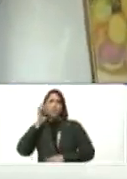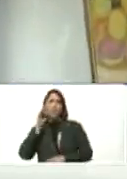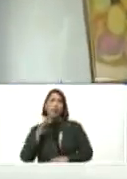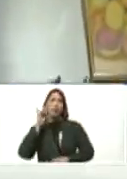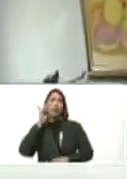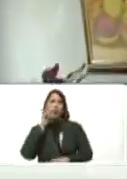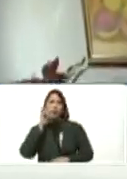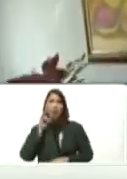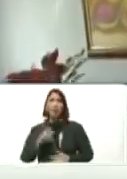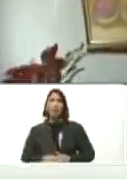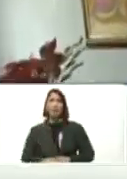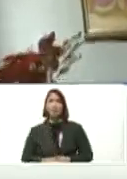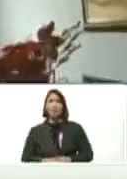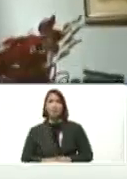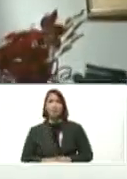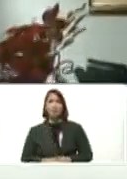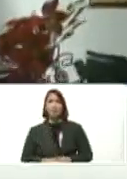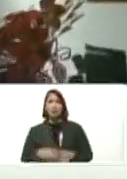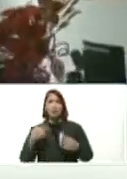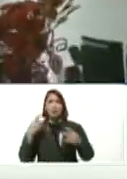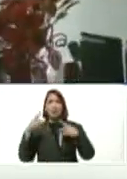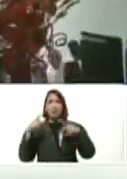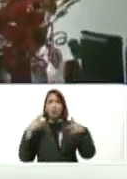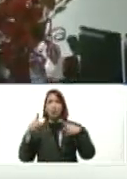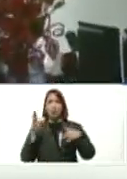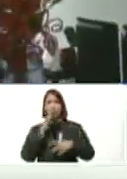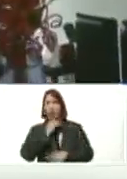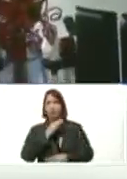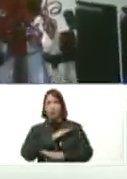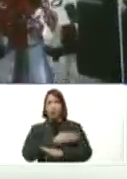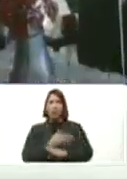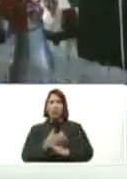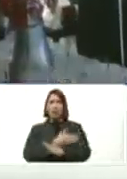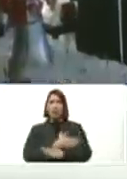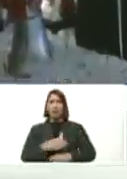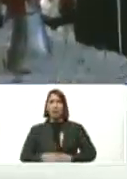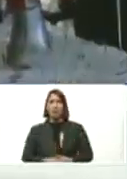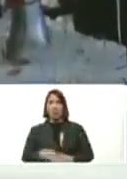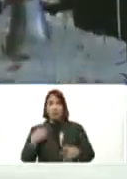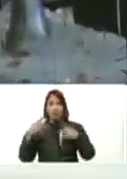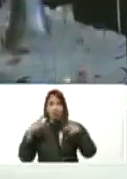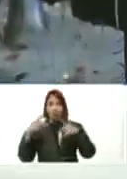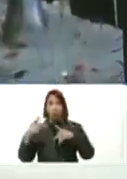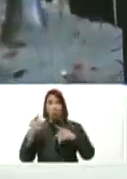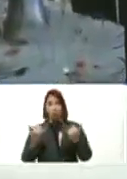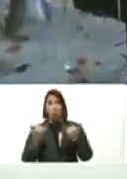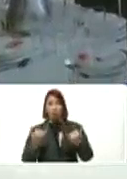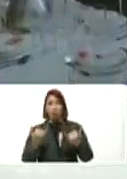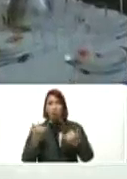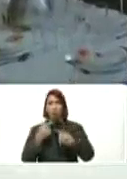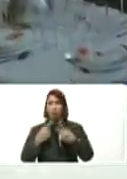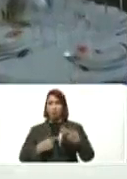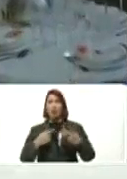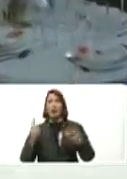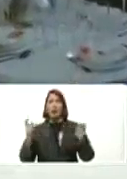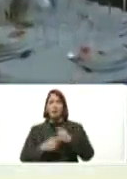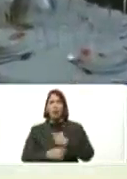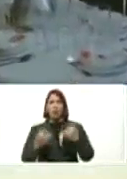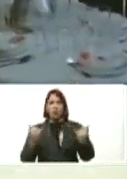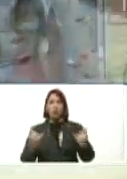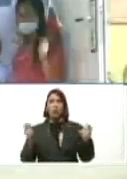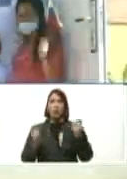Instagram. TikTok no era tan fuerte el año pasado todavía. TikTok es fuerte este año. Las cosas cambian y